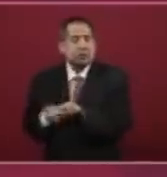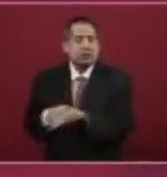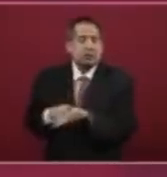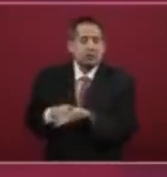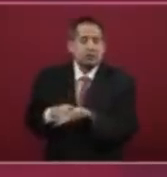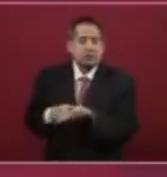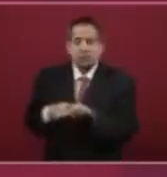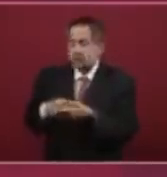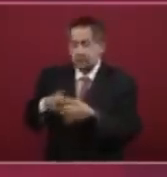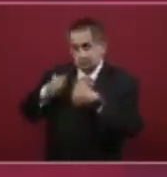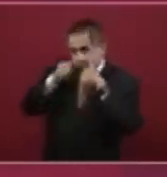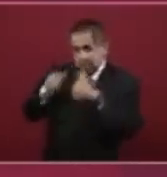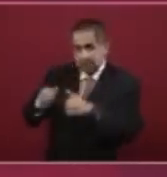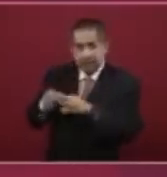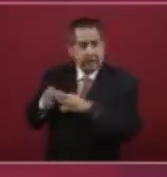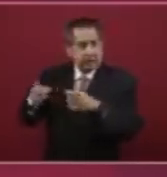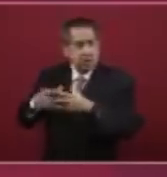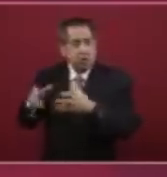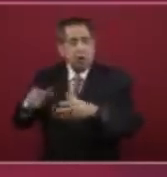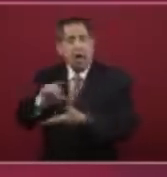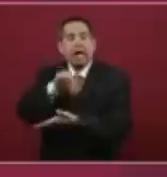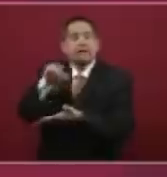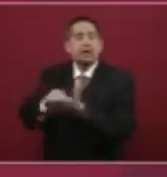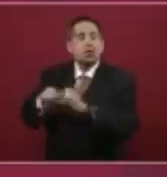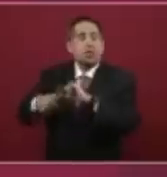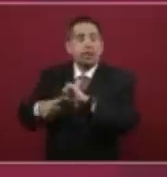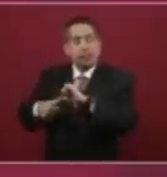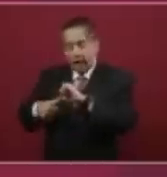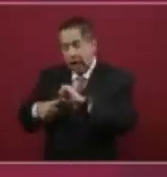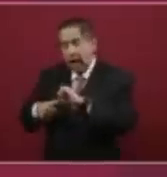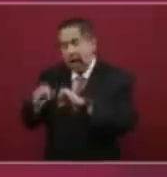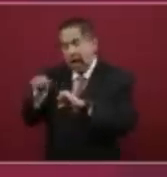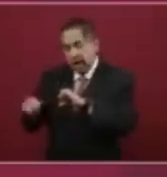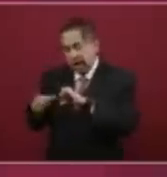el desarrollo en Centroamérica,